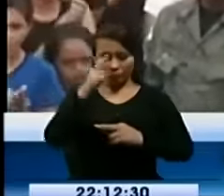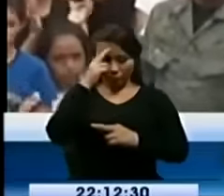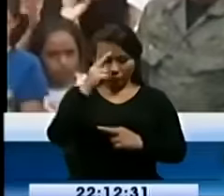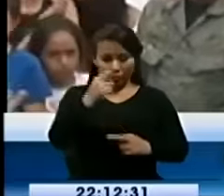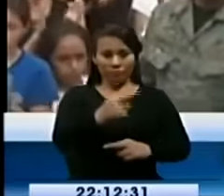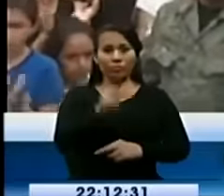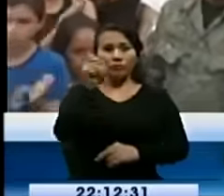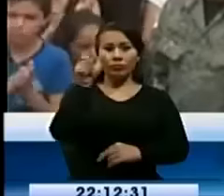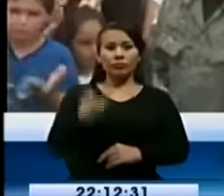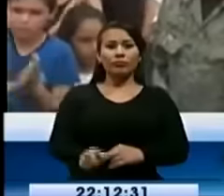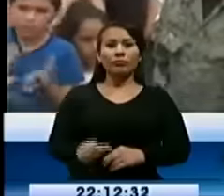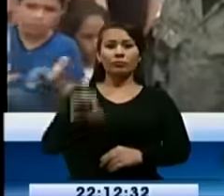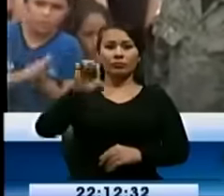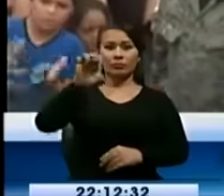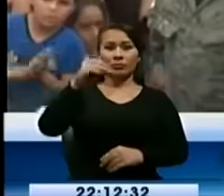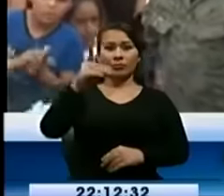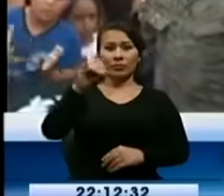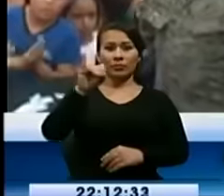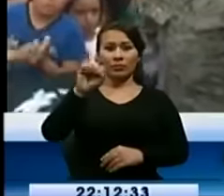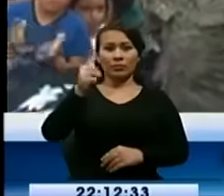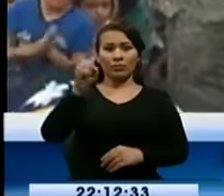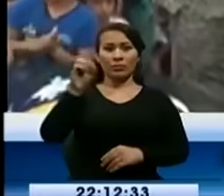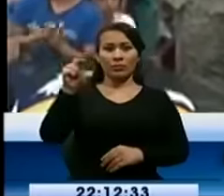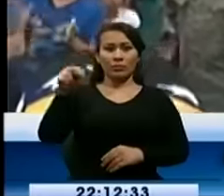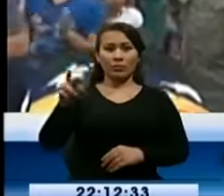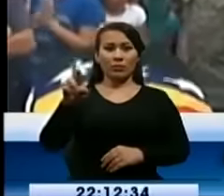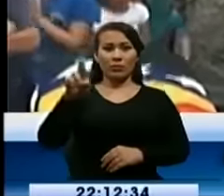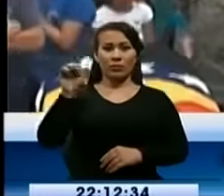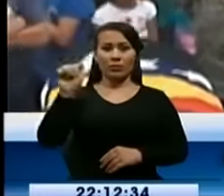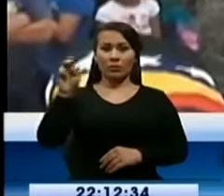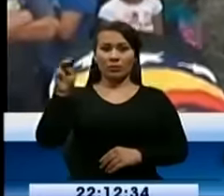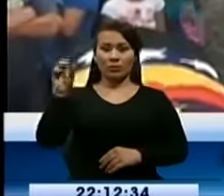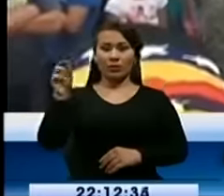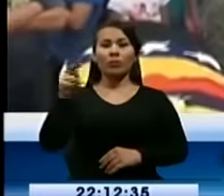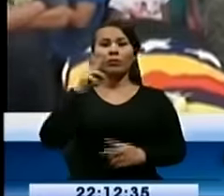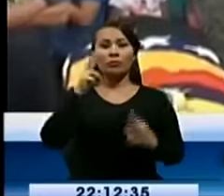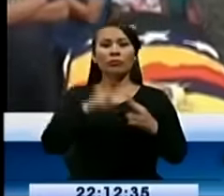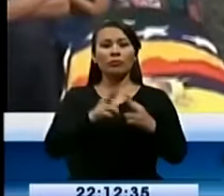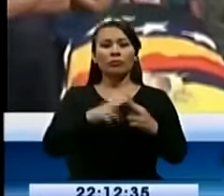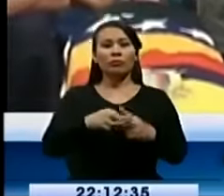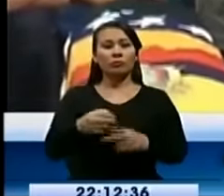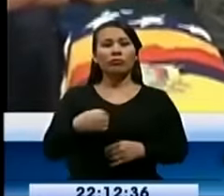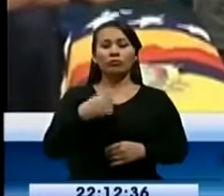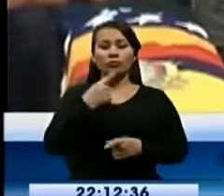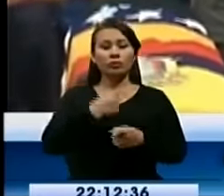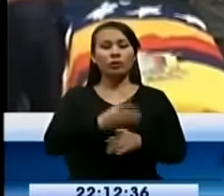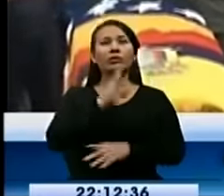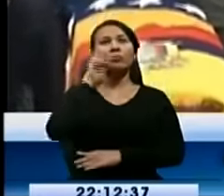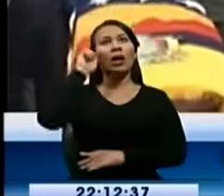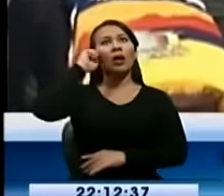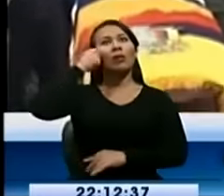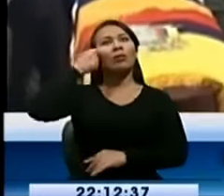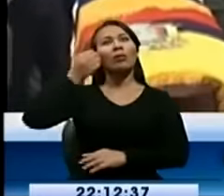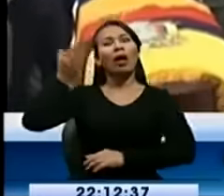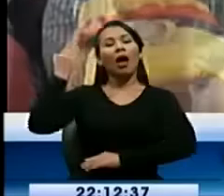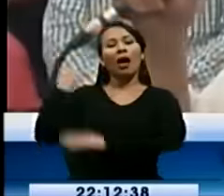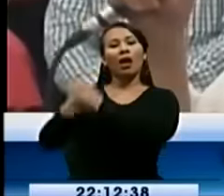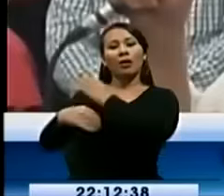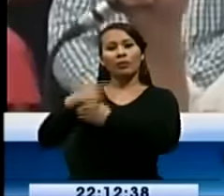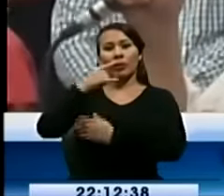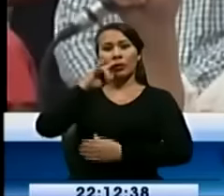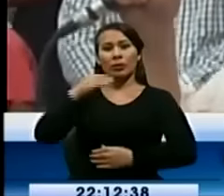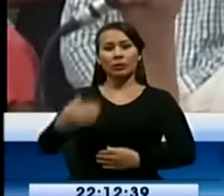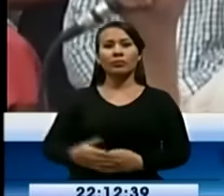sargento segundo Edison Ramón Vargas Narváez. Conocían su esencia y no dudaron en recordarlo desde su infancia.